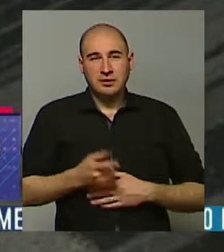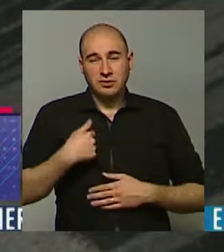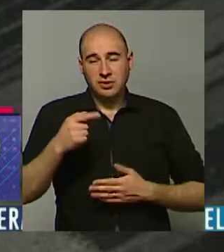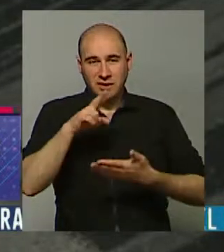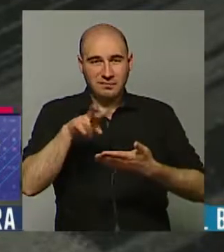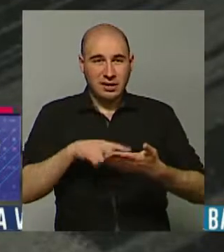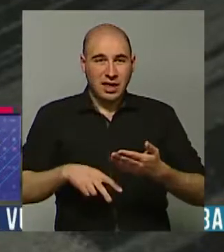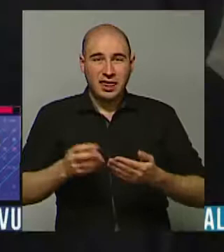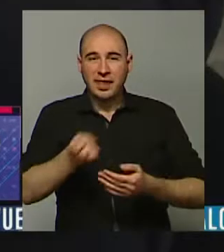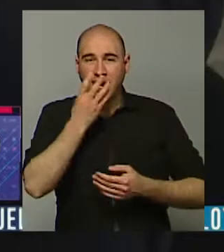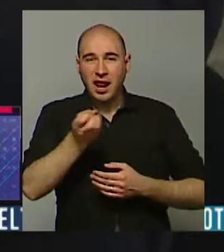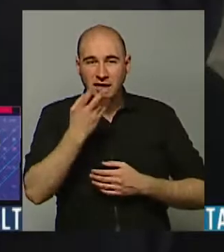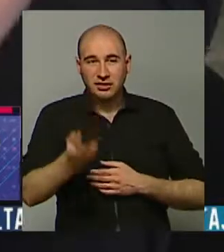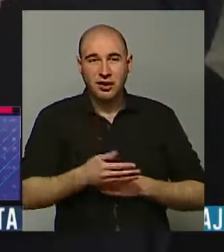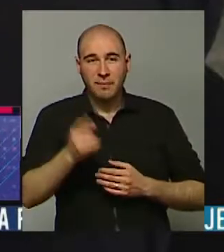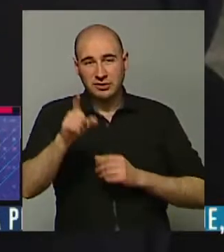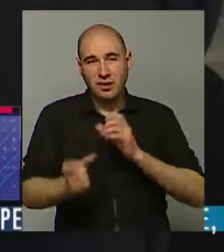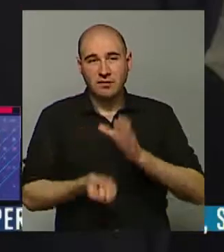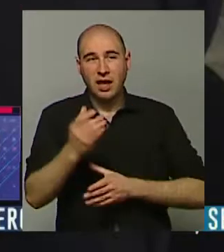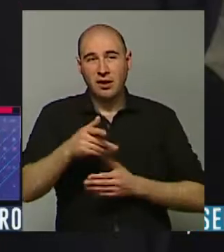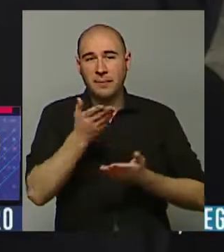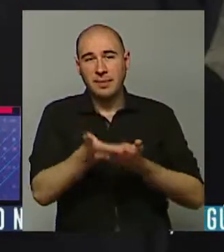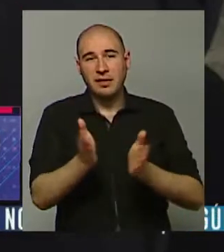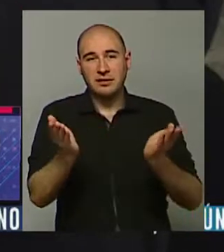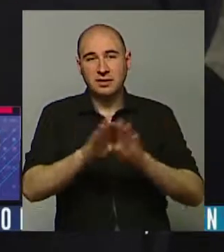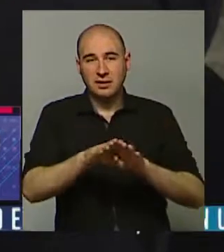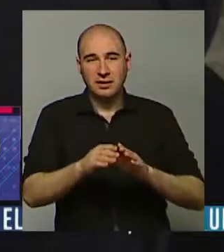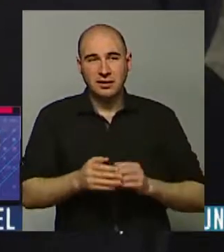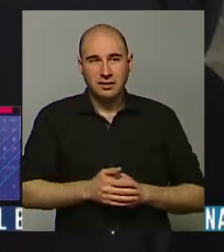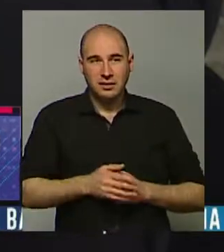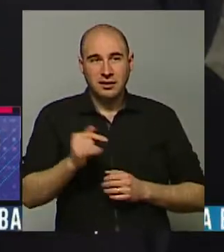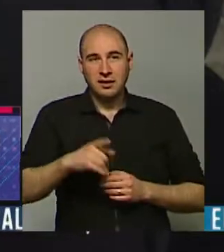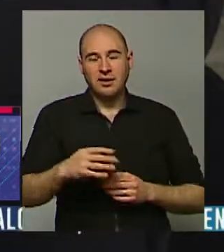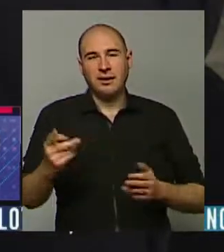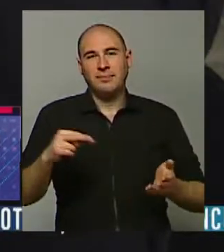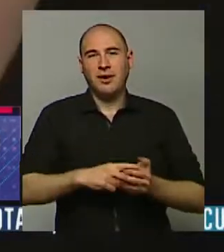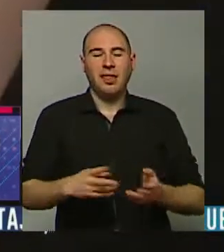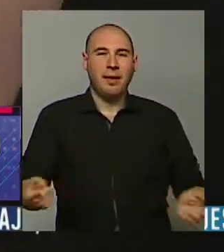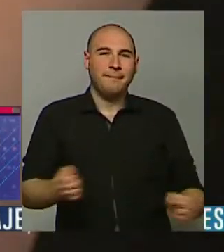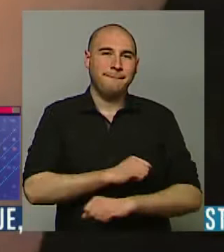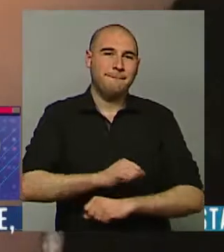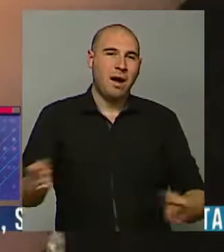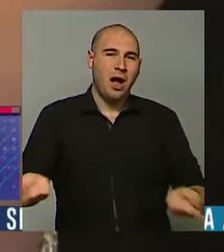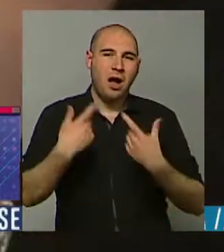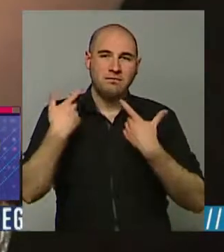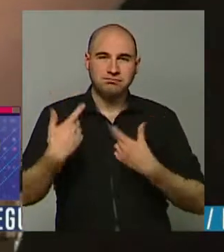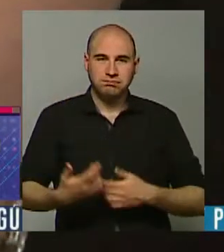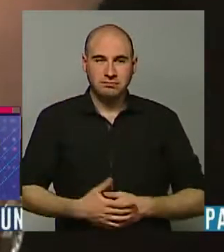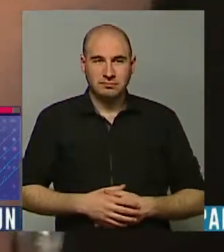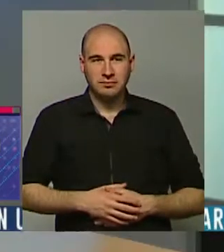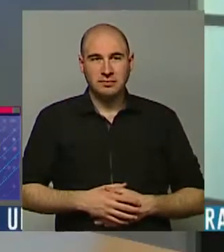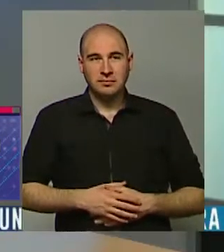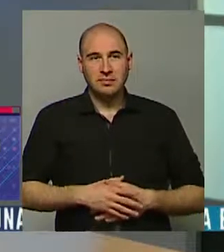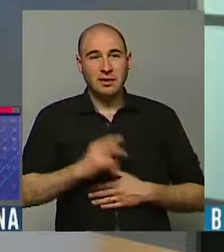leía las declaraciones del fundador, que ahora pide que lo cierren. Ahora pide, porque claro, ya le explotó la cara esto ya es... Sí,